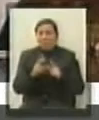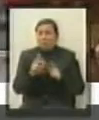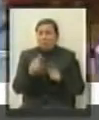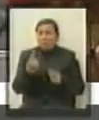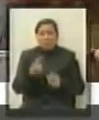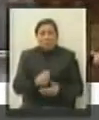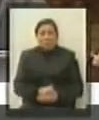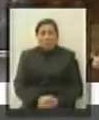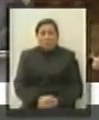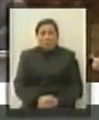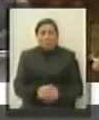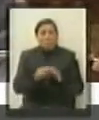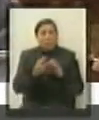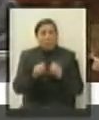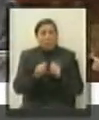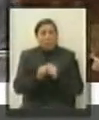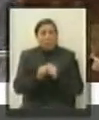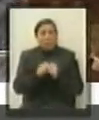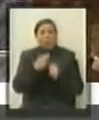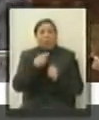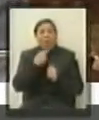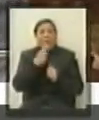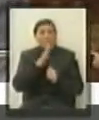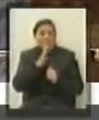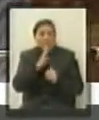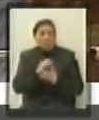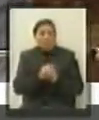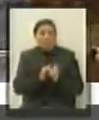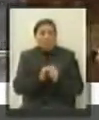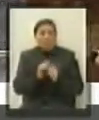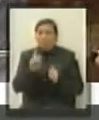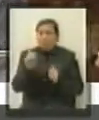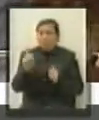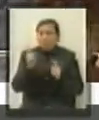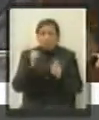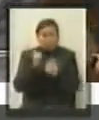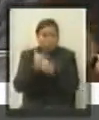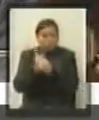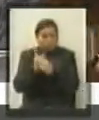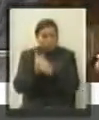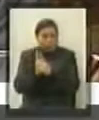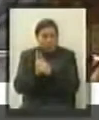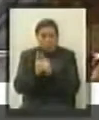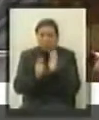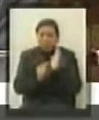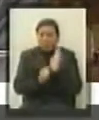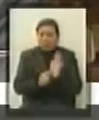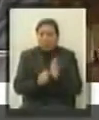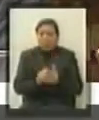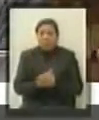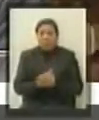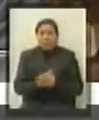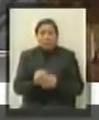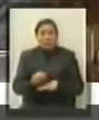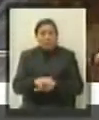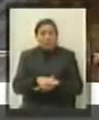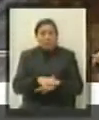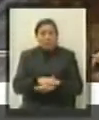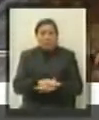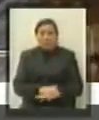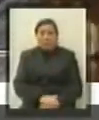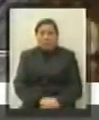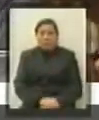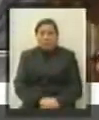solamente contestadas por escrito, contestadas verbalmente, con cada entrevista, con cada presencia, con cada gestión que se ha